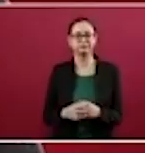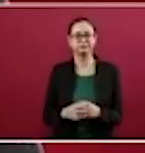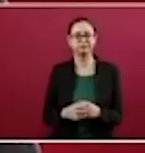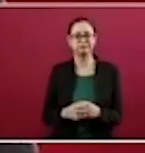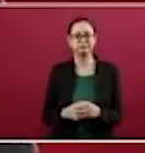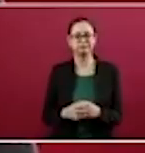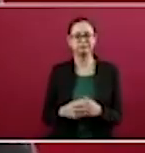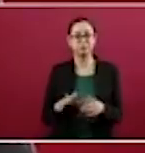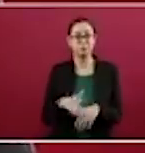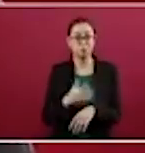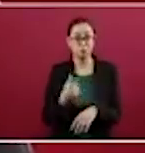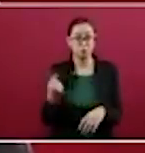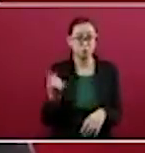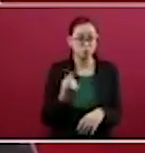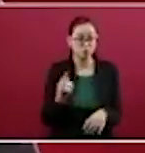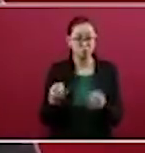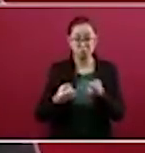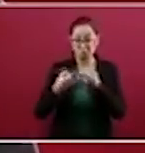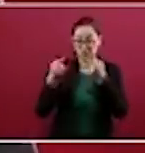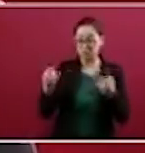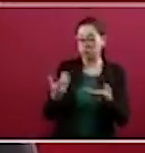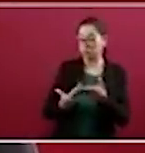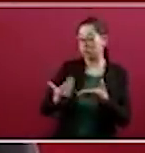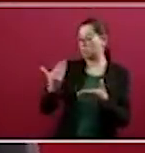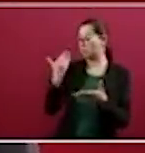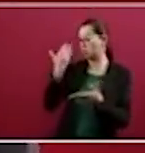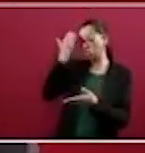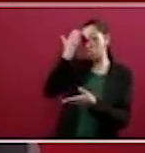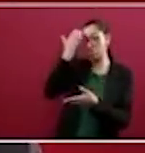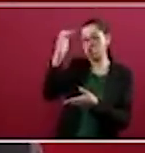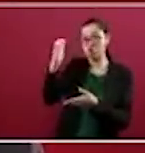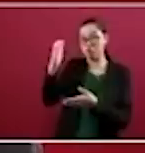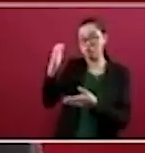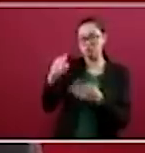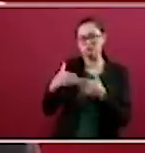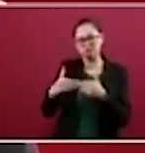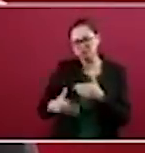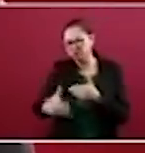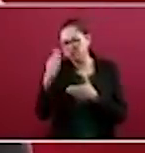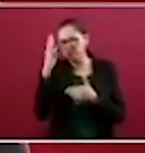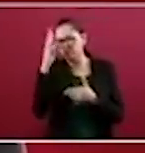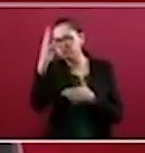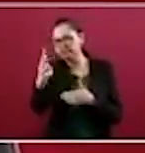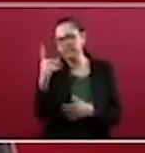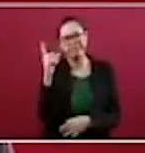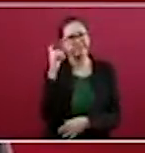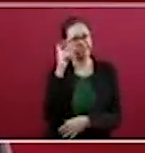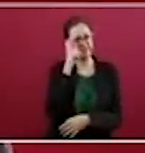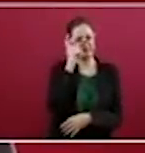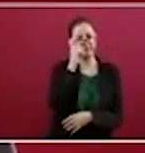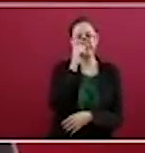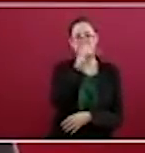si no se sabe de dónde se viene, difícilmente se va a saber hacia dónde se va. En ese entonces